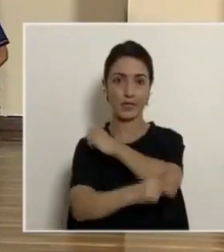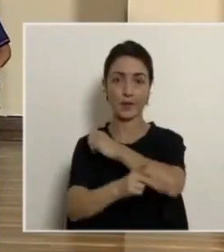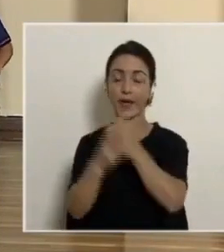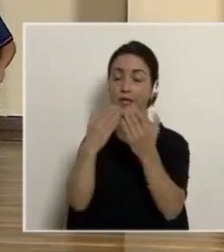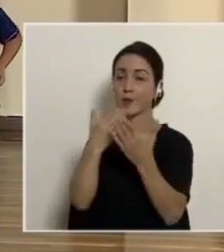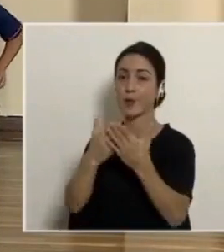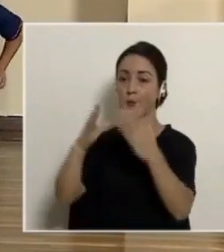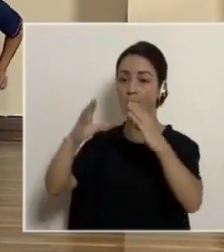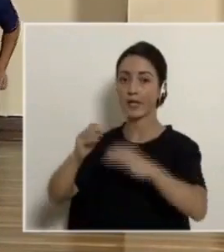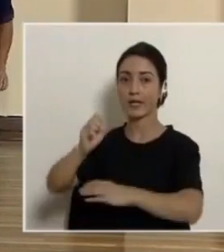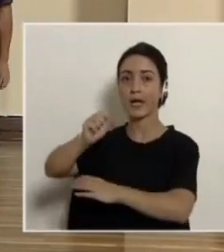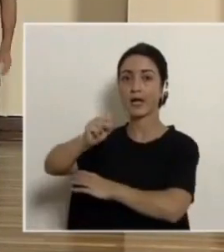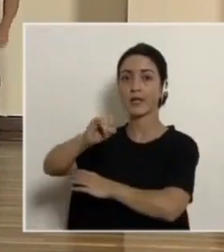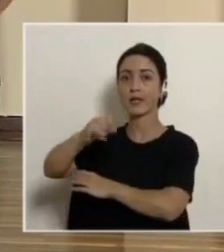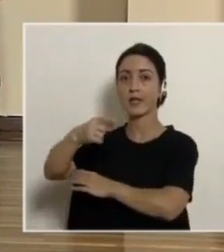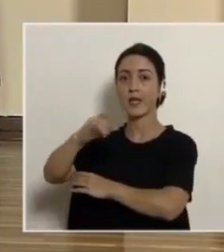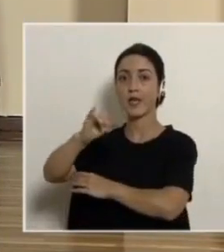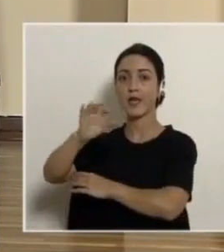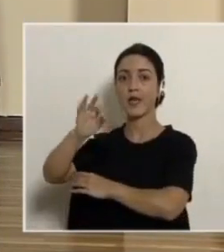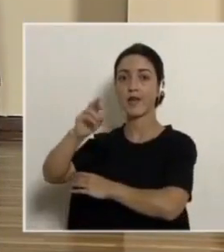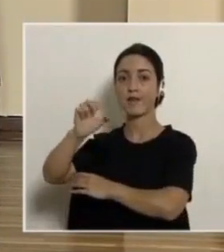Sigifredo.